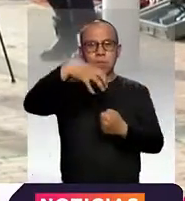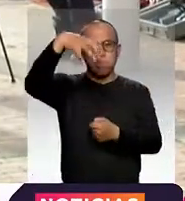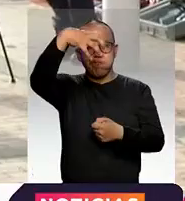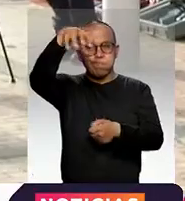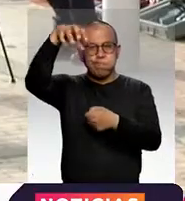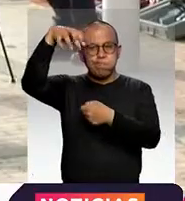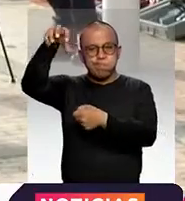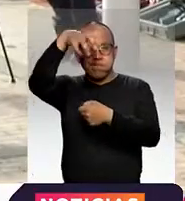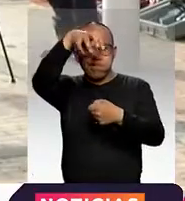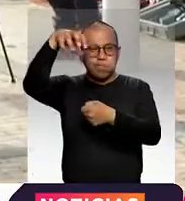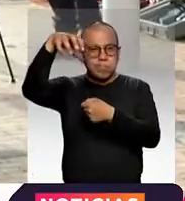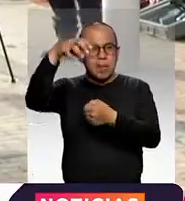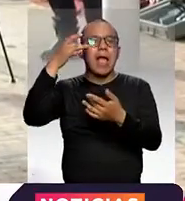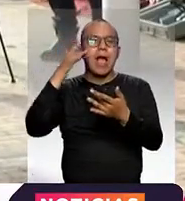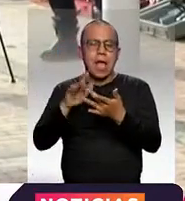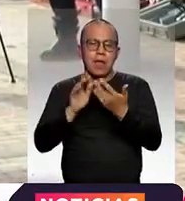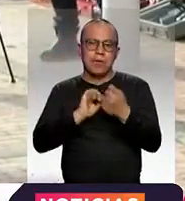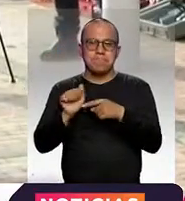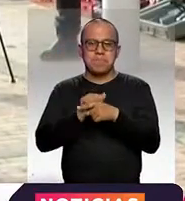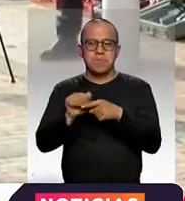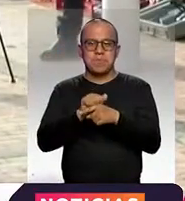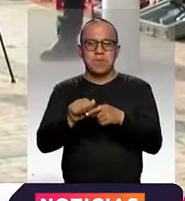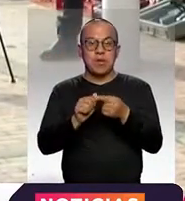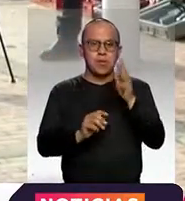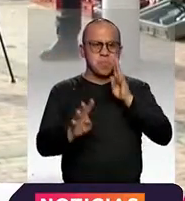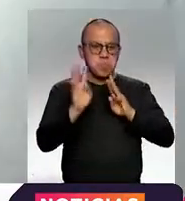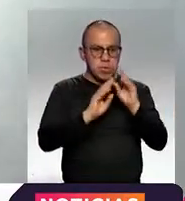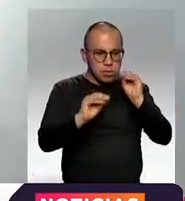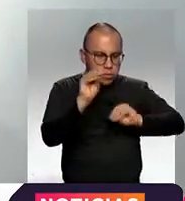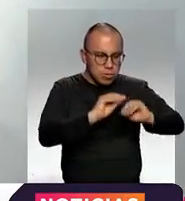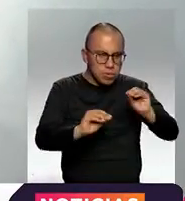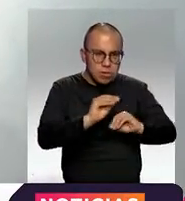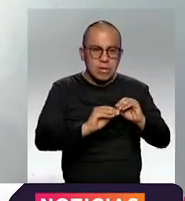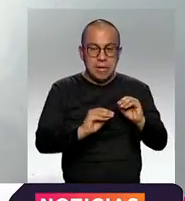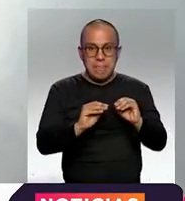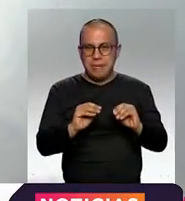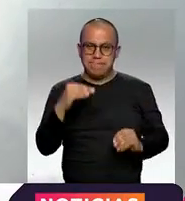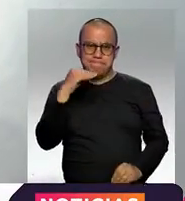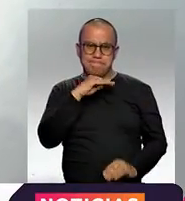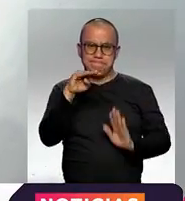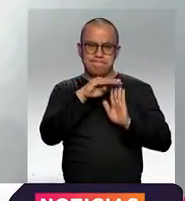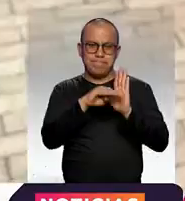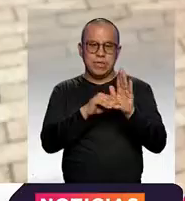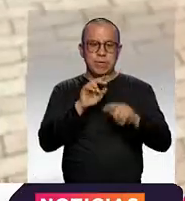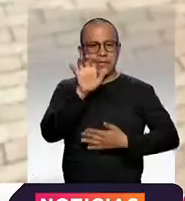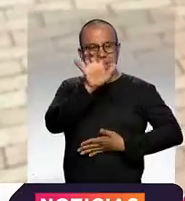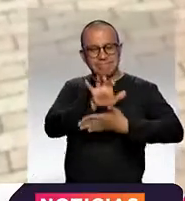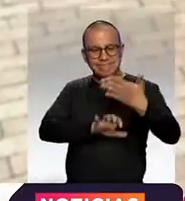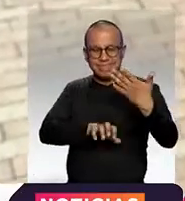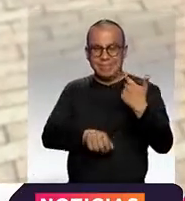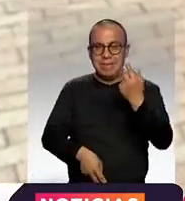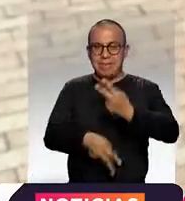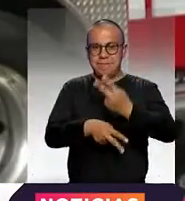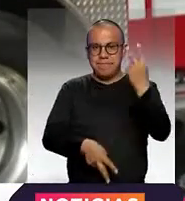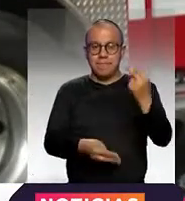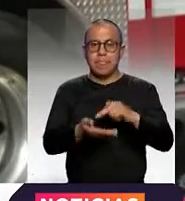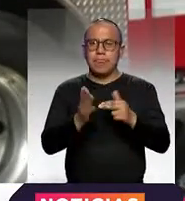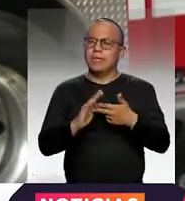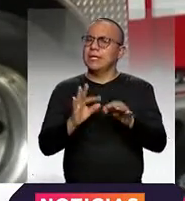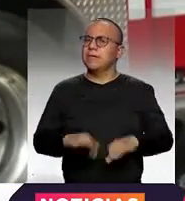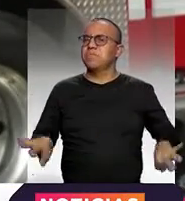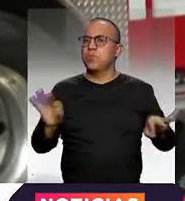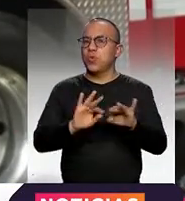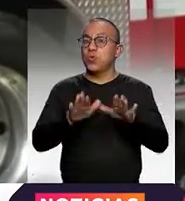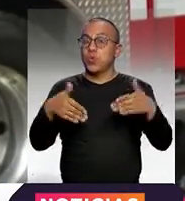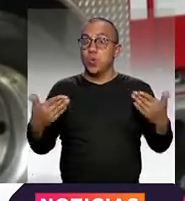vuelan. Pues se están haciendo prácticas artesanales indebidas. Es por esta razón que para prevenir accidentes usted debe tener en cuenta. Es muy importante